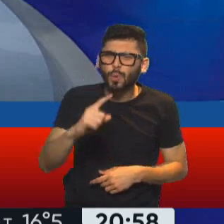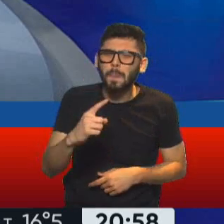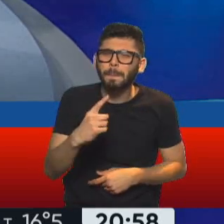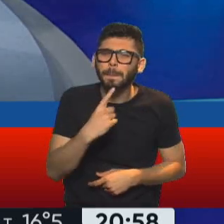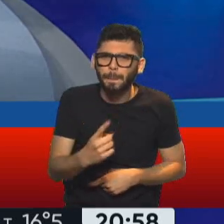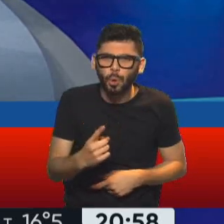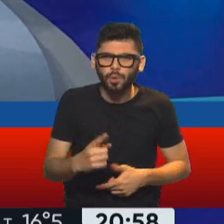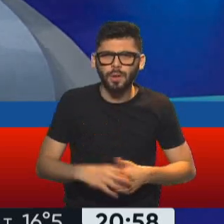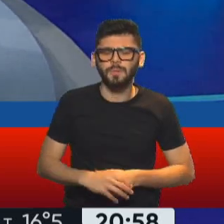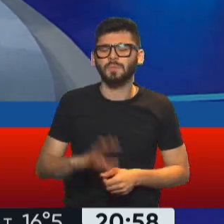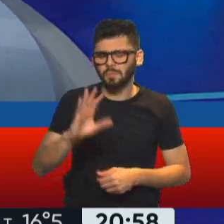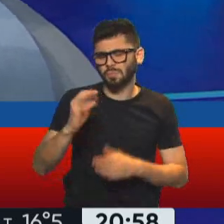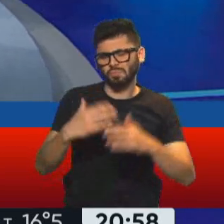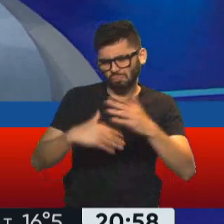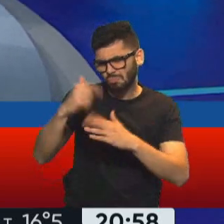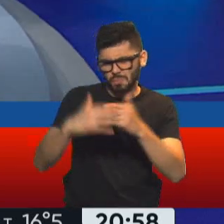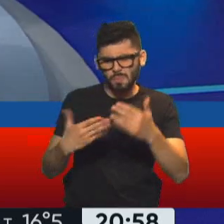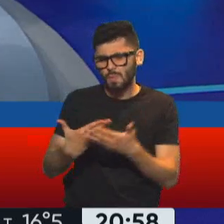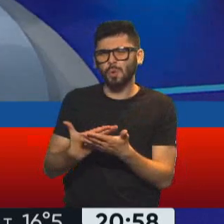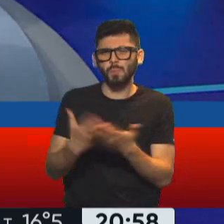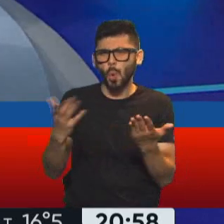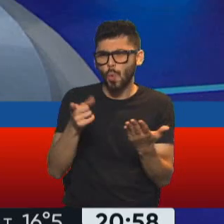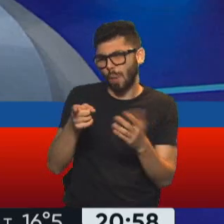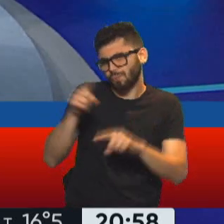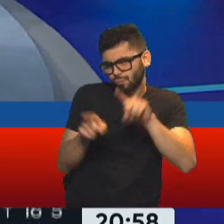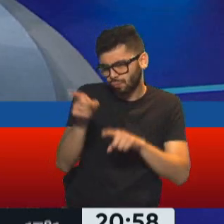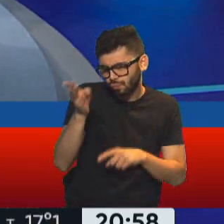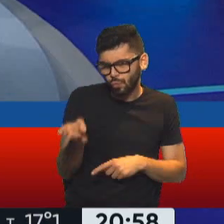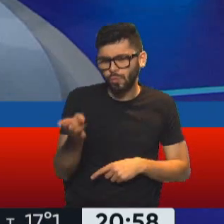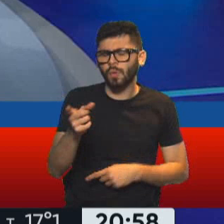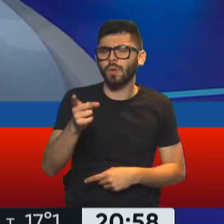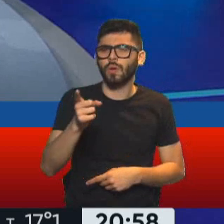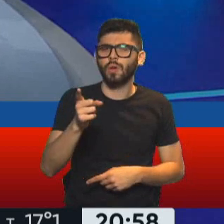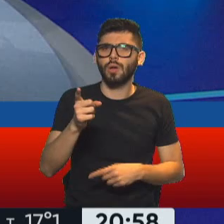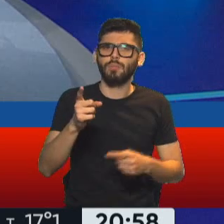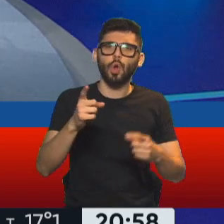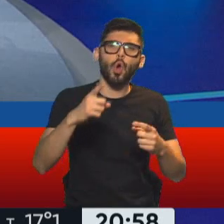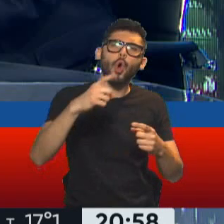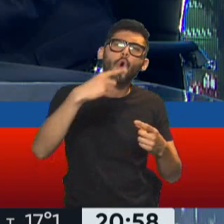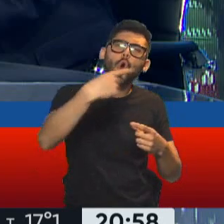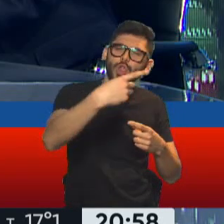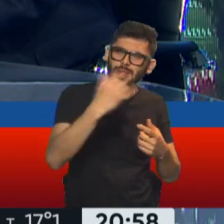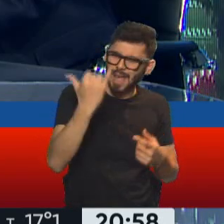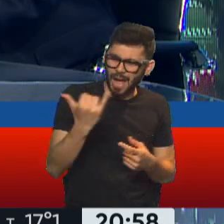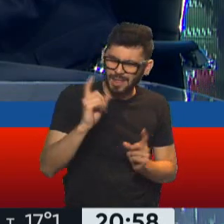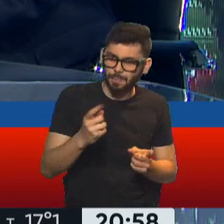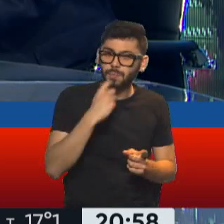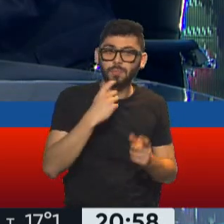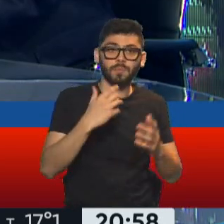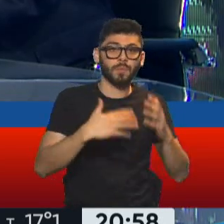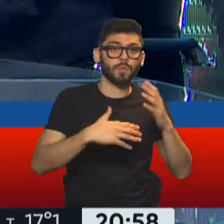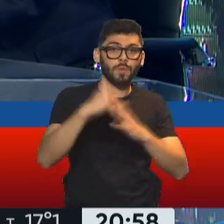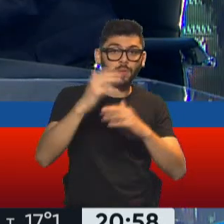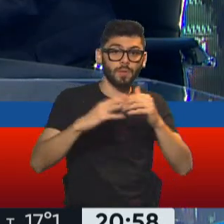hacer, ministro. Aparte de la obra pública que manejan ustedes, ¿hay más obra pública? Porque hay vivienda que no